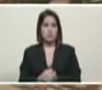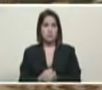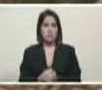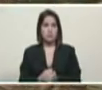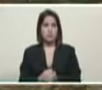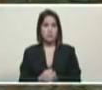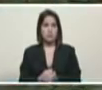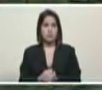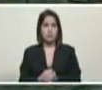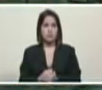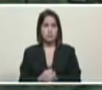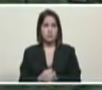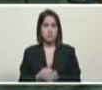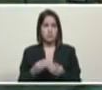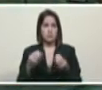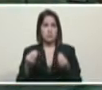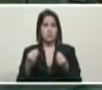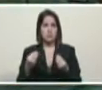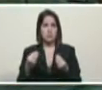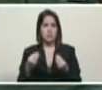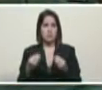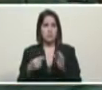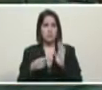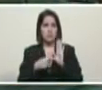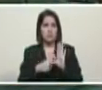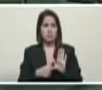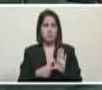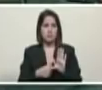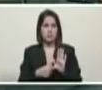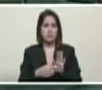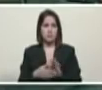De ataques, de robo de armas.